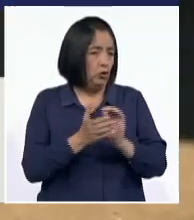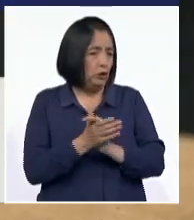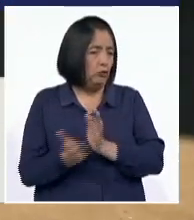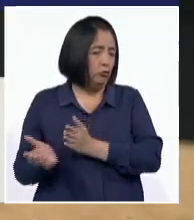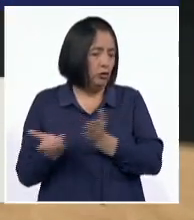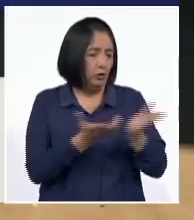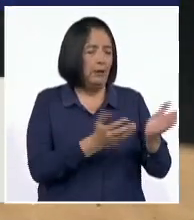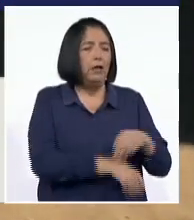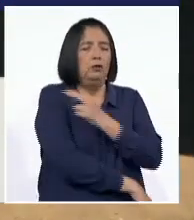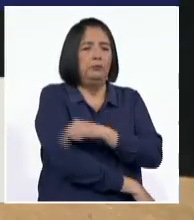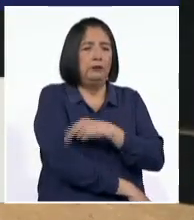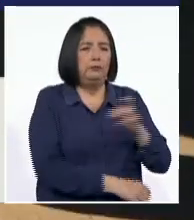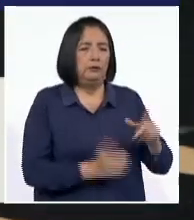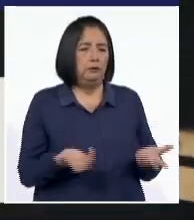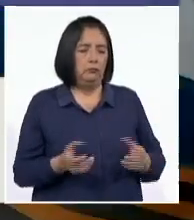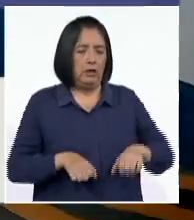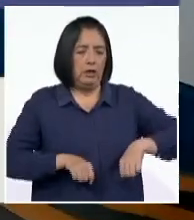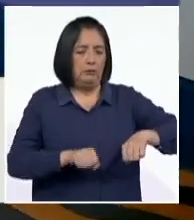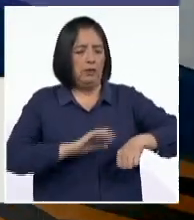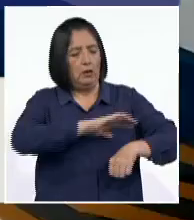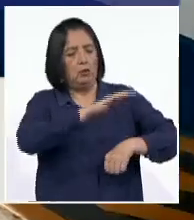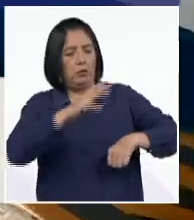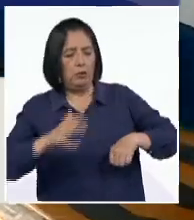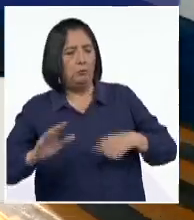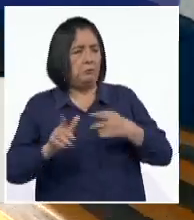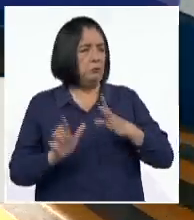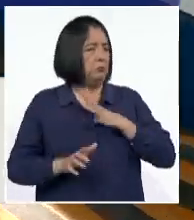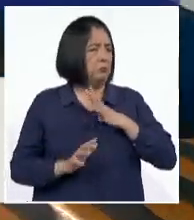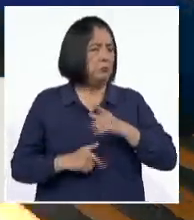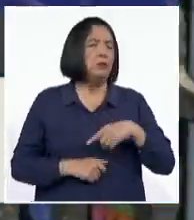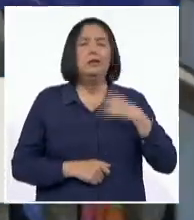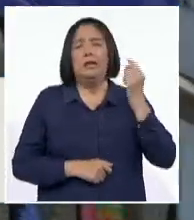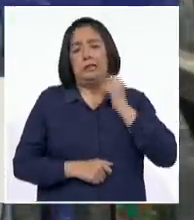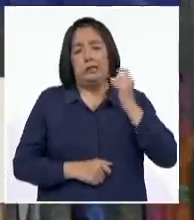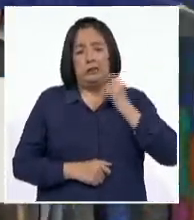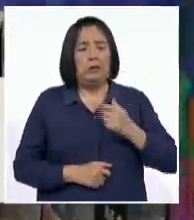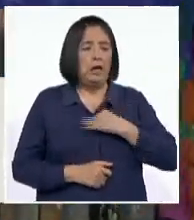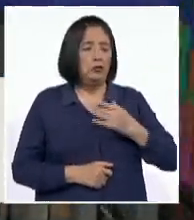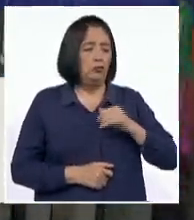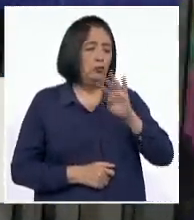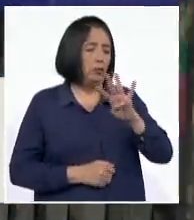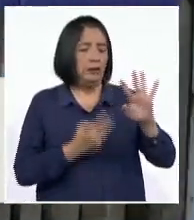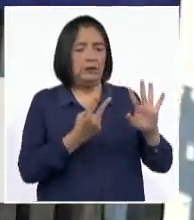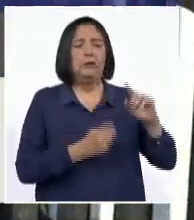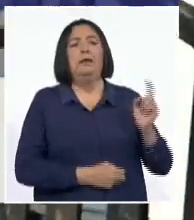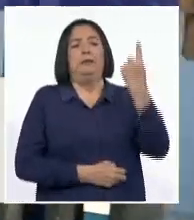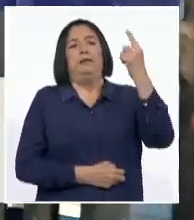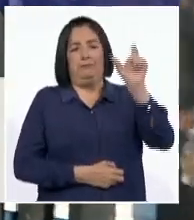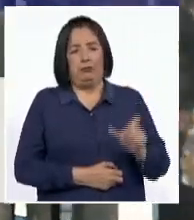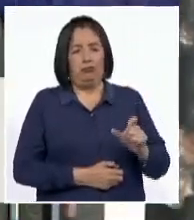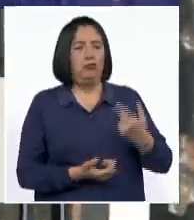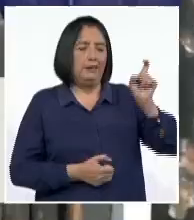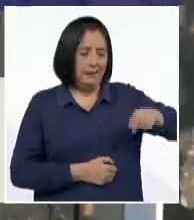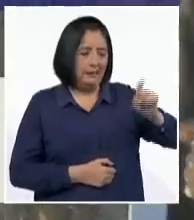En una camilla y cubierto por completo, pero al parecer con buen ánimo, el religioso de 47 años se convirtió en el primer caso que